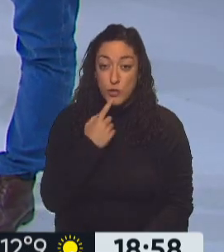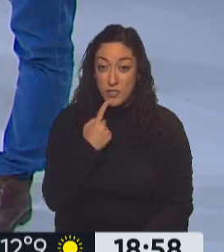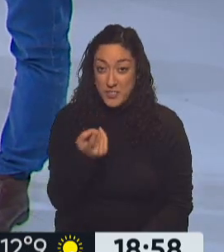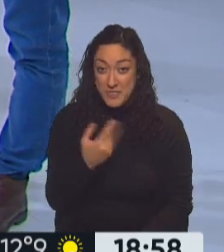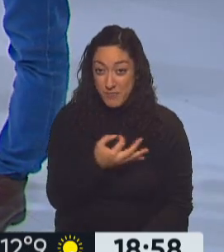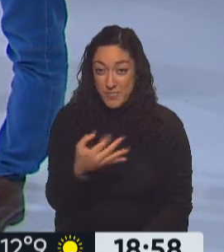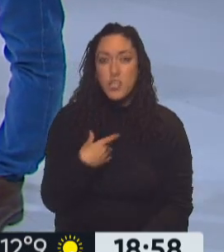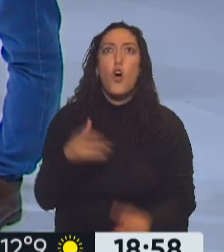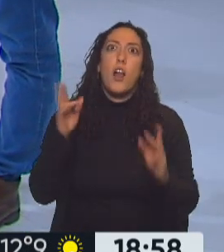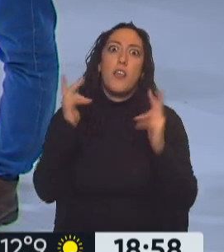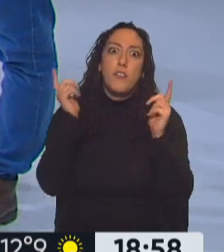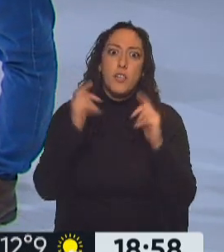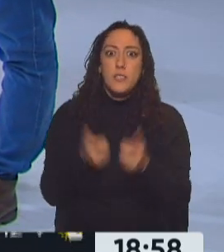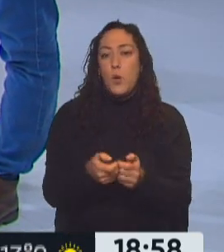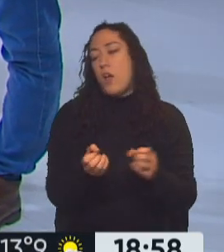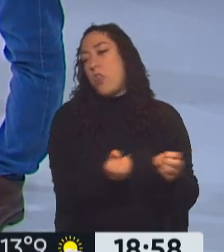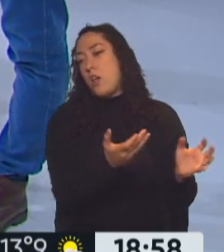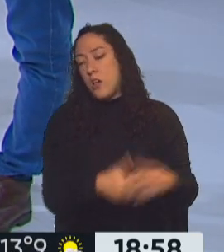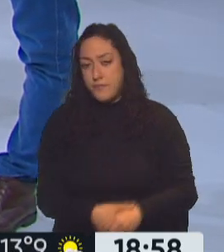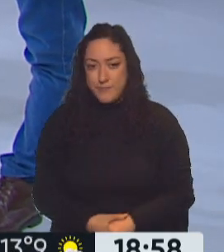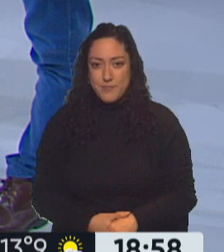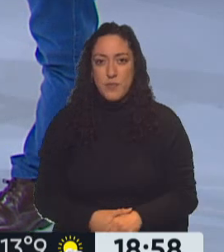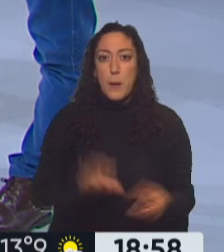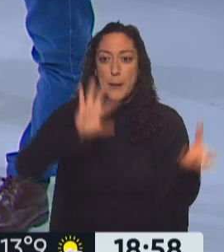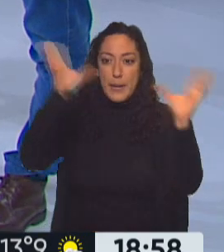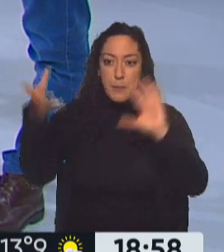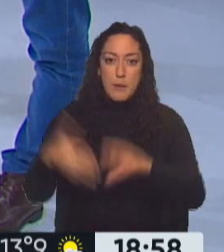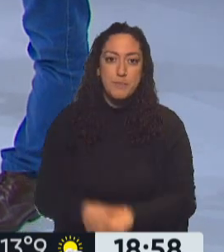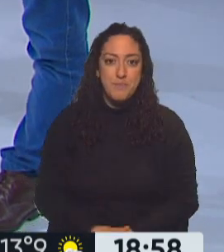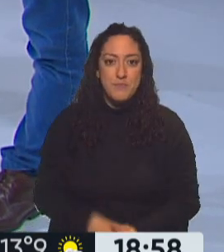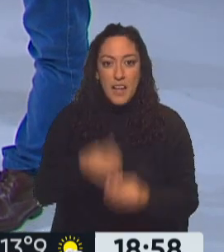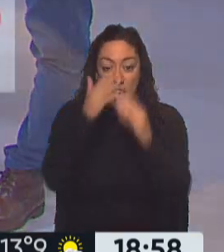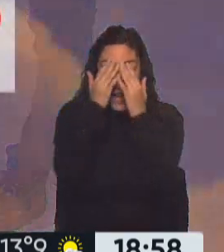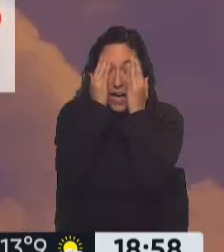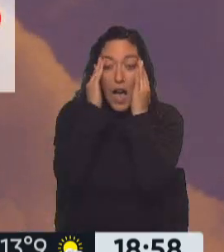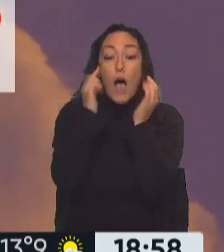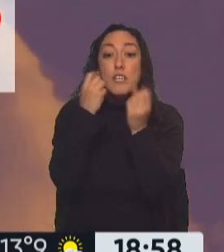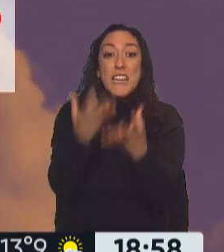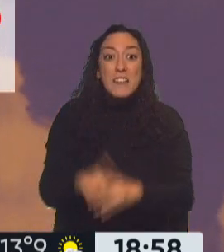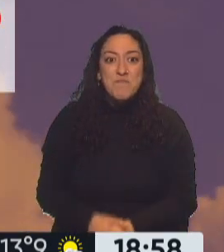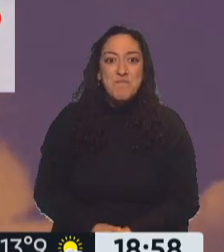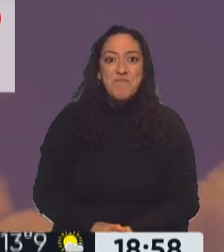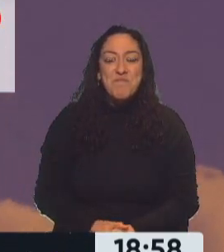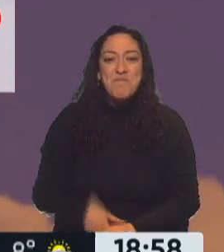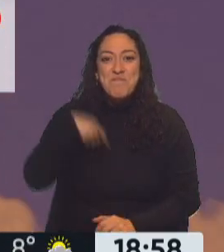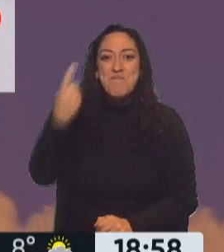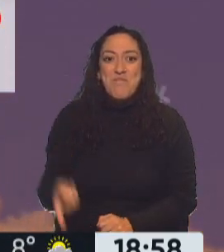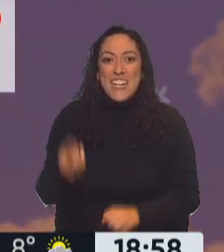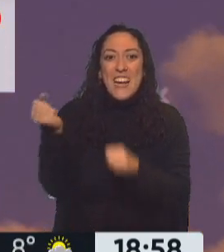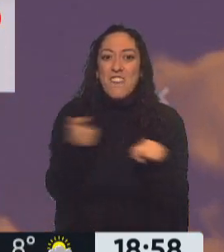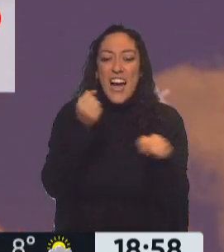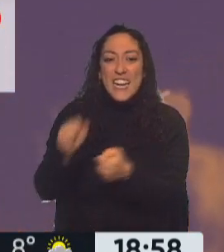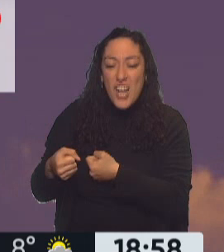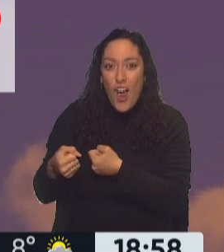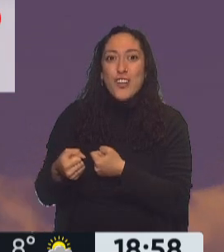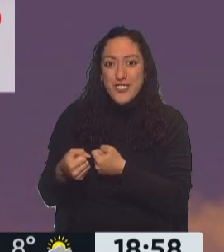deseo que la disfrute. Deja el celular. Pero vamos al pronóstico. Vamos a ver si acompaña el clima. Dale, veremos cómo va a venir mañana el panorama para Bariloche,